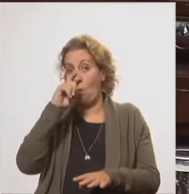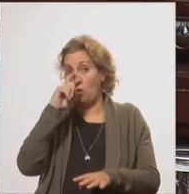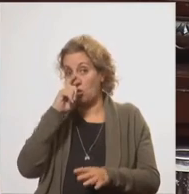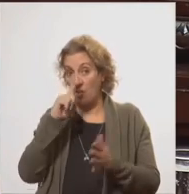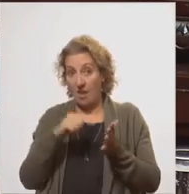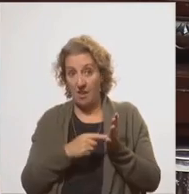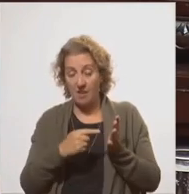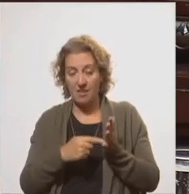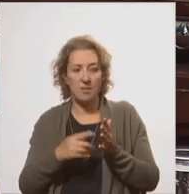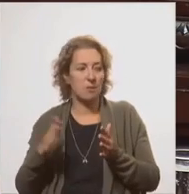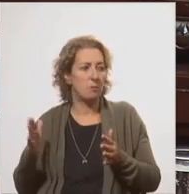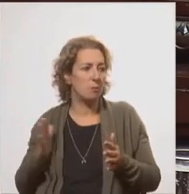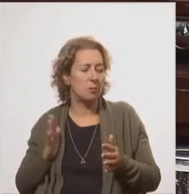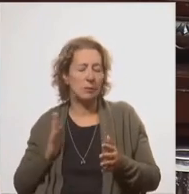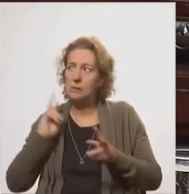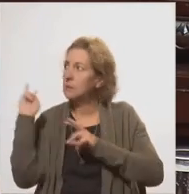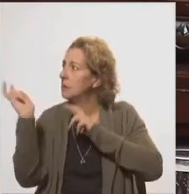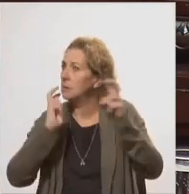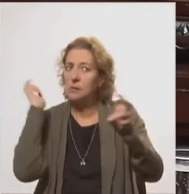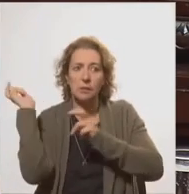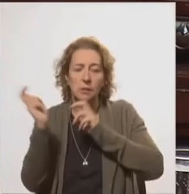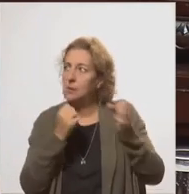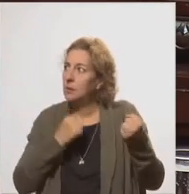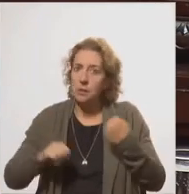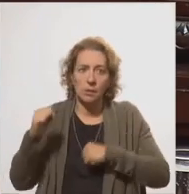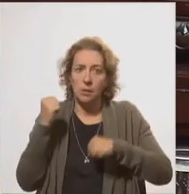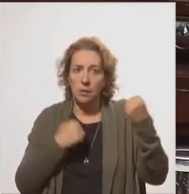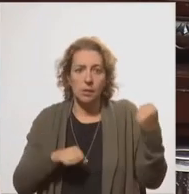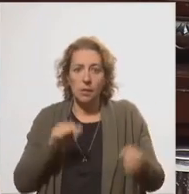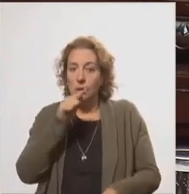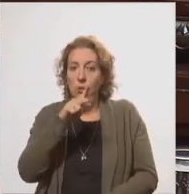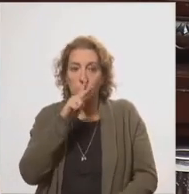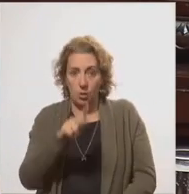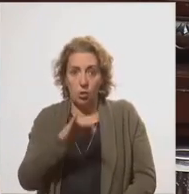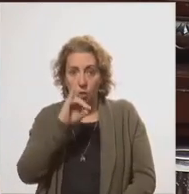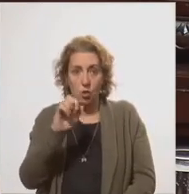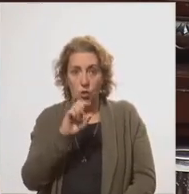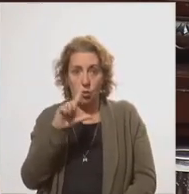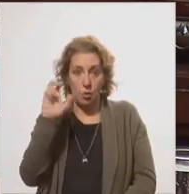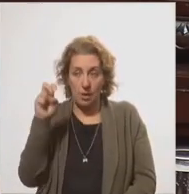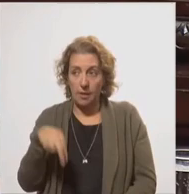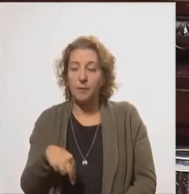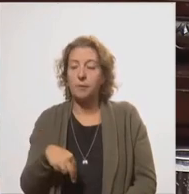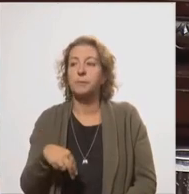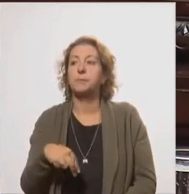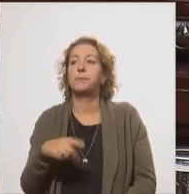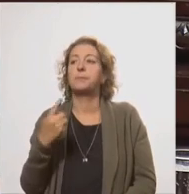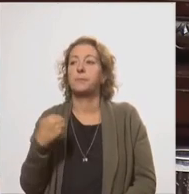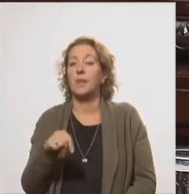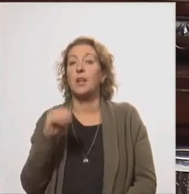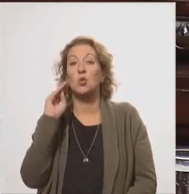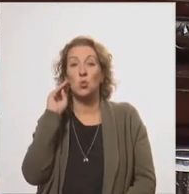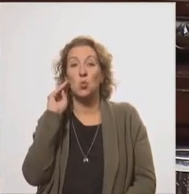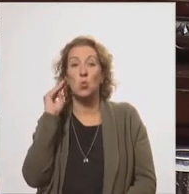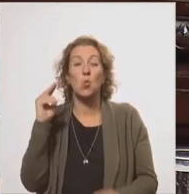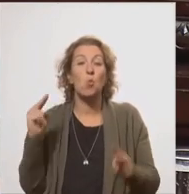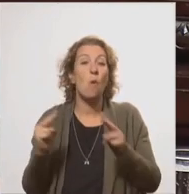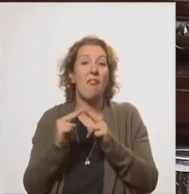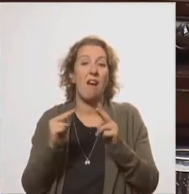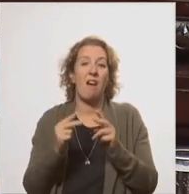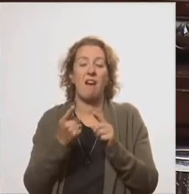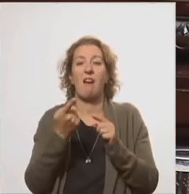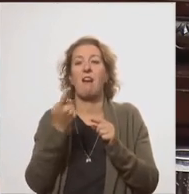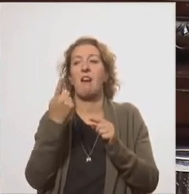mujer buscaba desesperadamente a su hijo, Roger Julien, el padre de Anatoly Julien, y a su nuera, Victoria